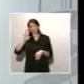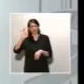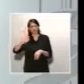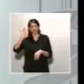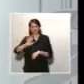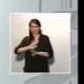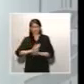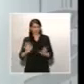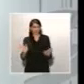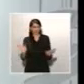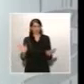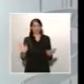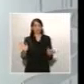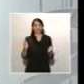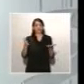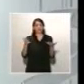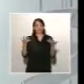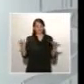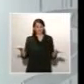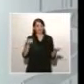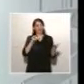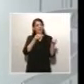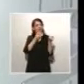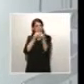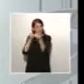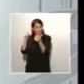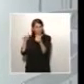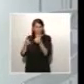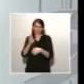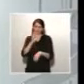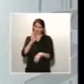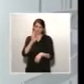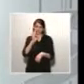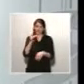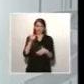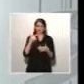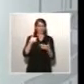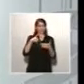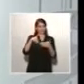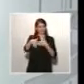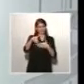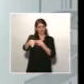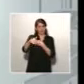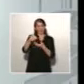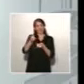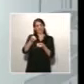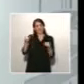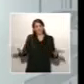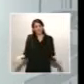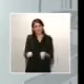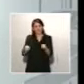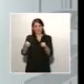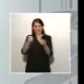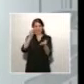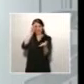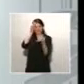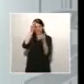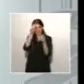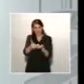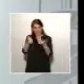Estos datos, como digo, todo el análisis preliminar y el detallado que vamos a publicar, lo que nos están haciendo ver es que nuestros datos son